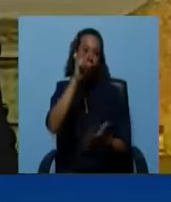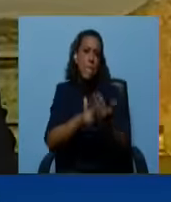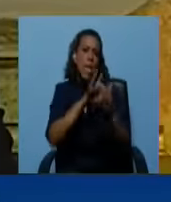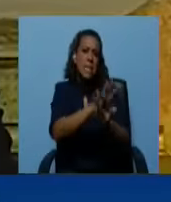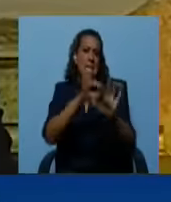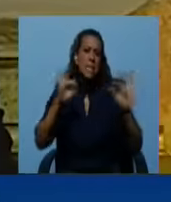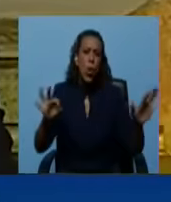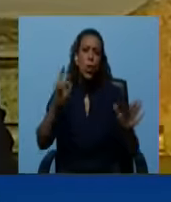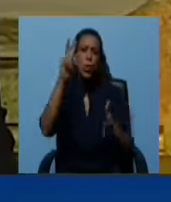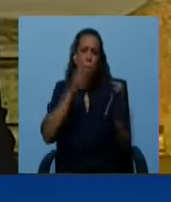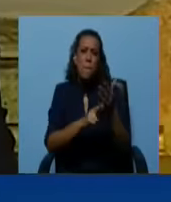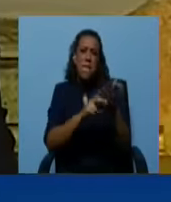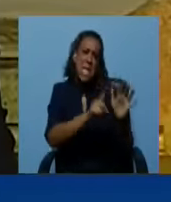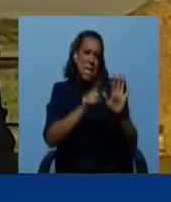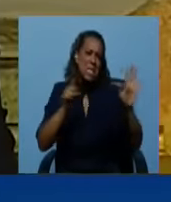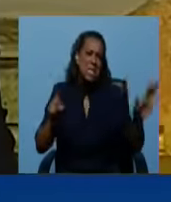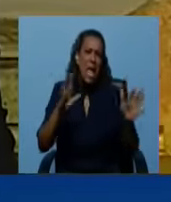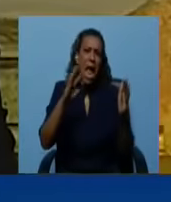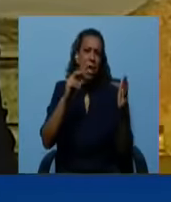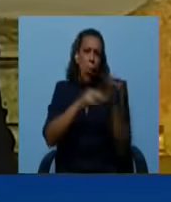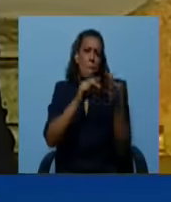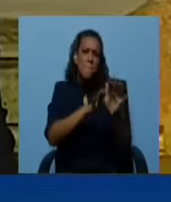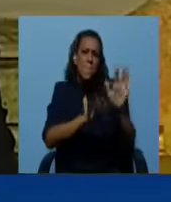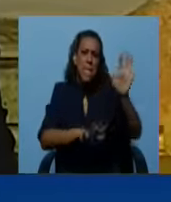2018, 16, 15.